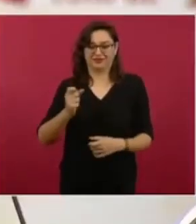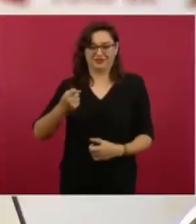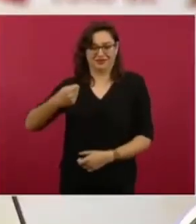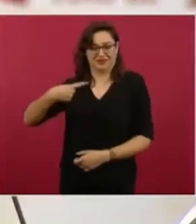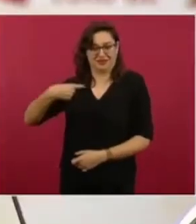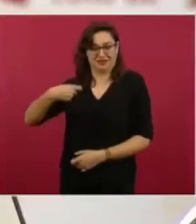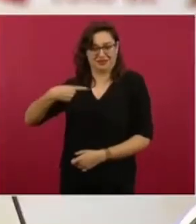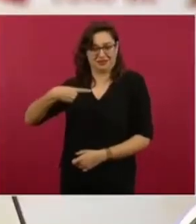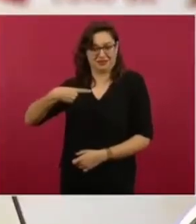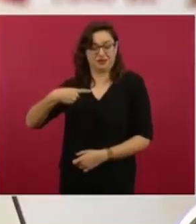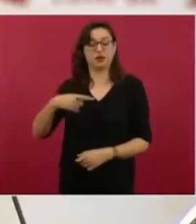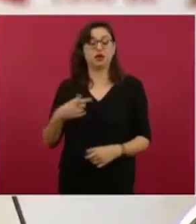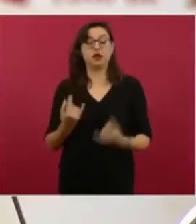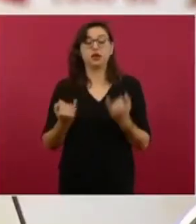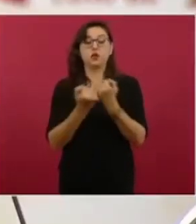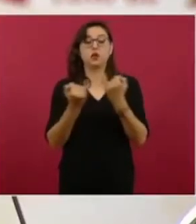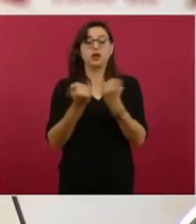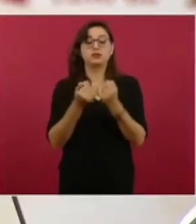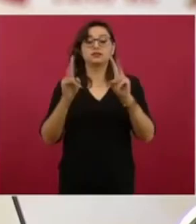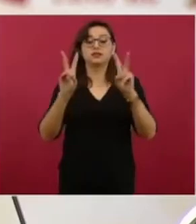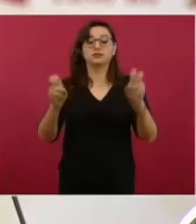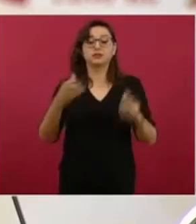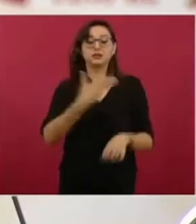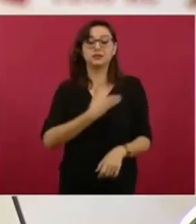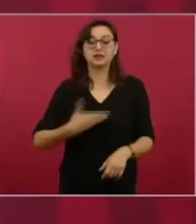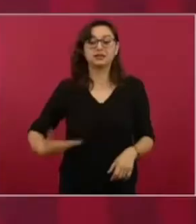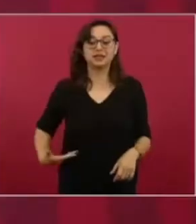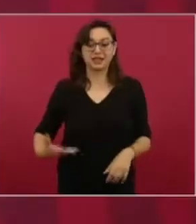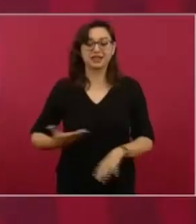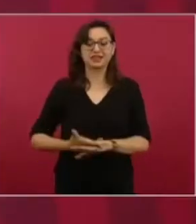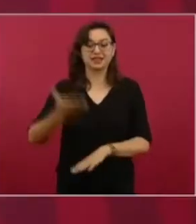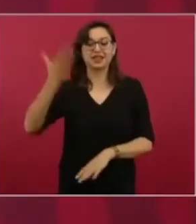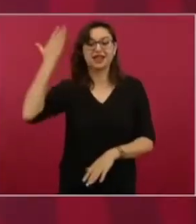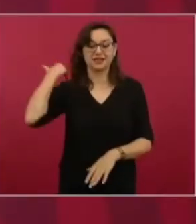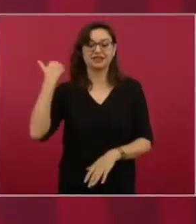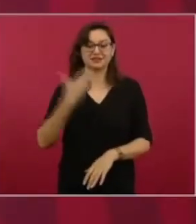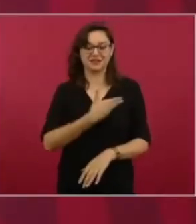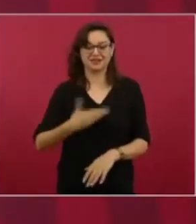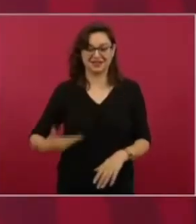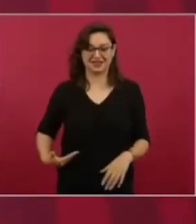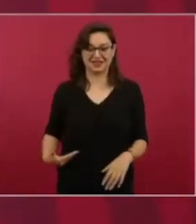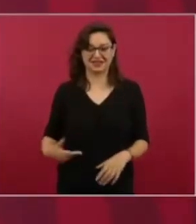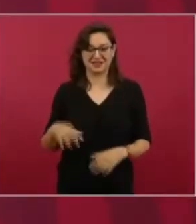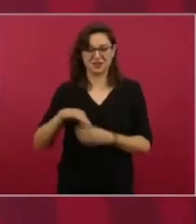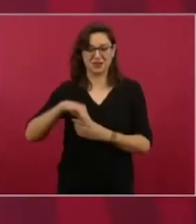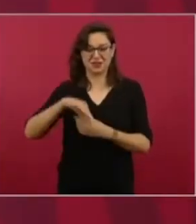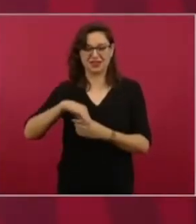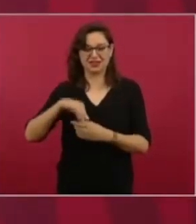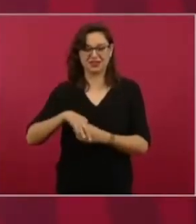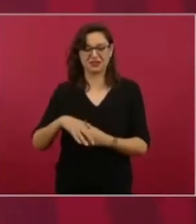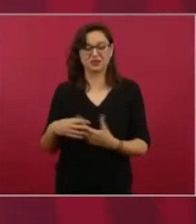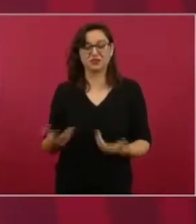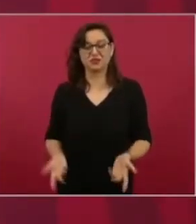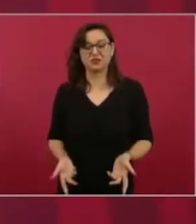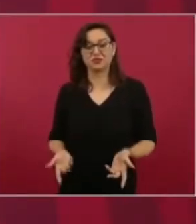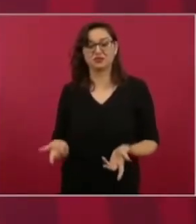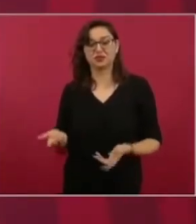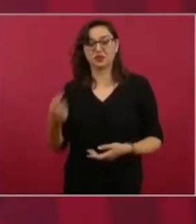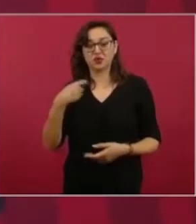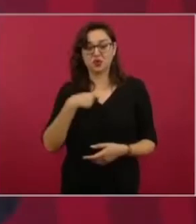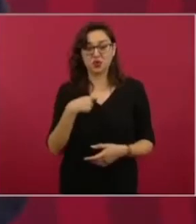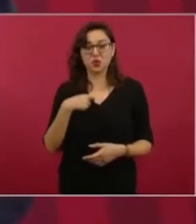voté para presidente, pues votaba por